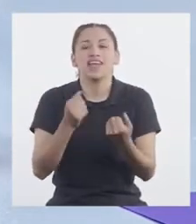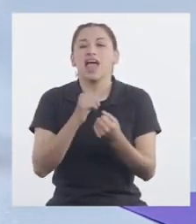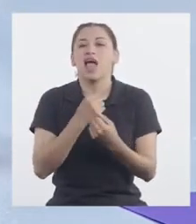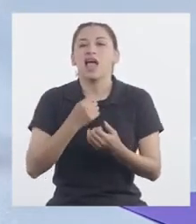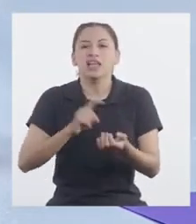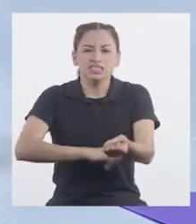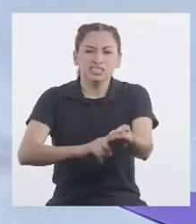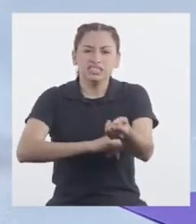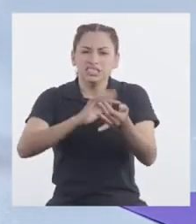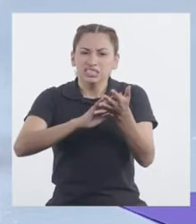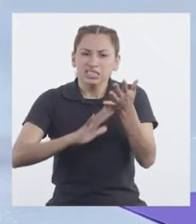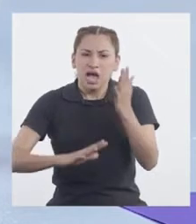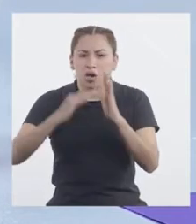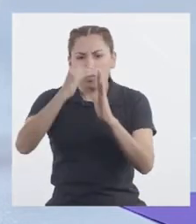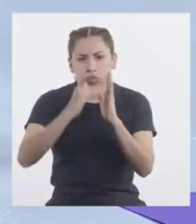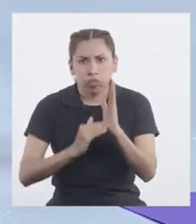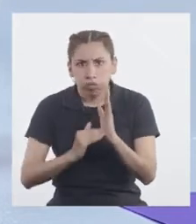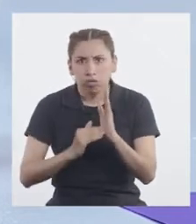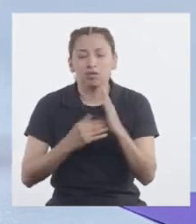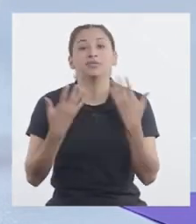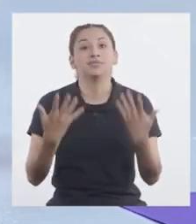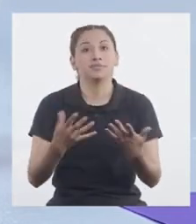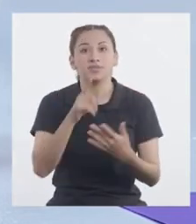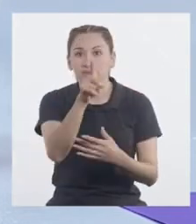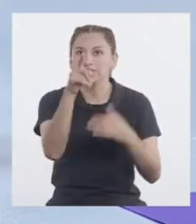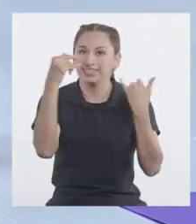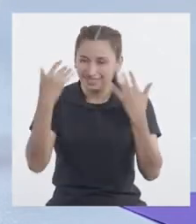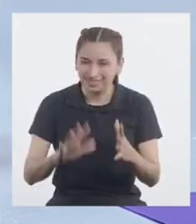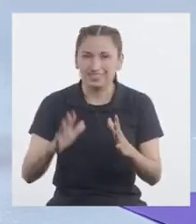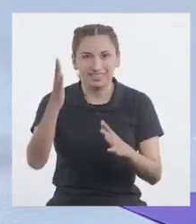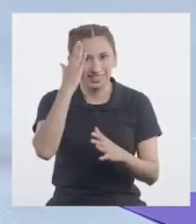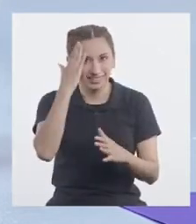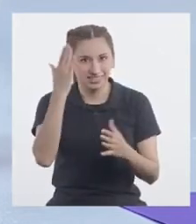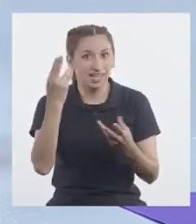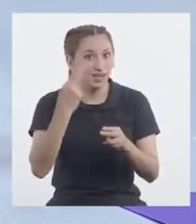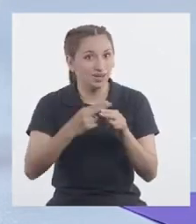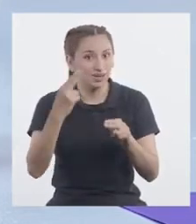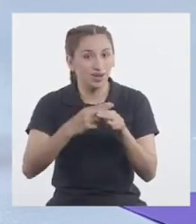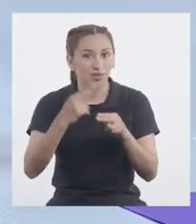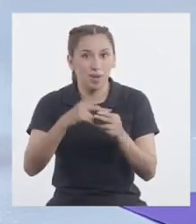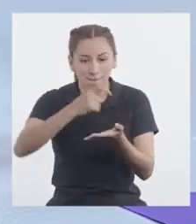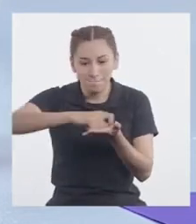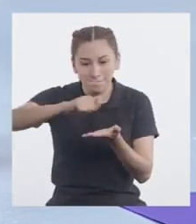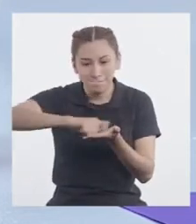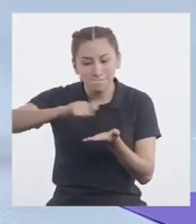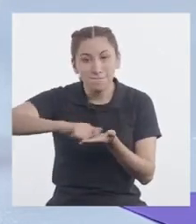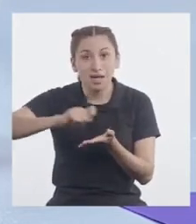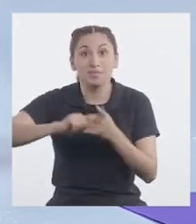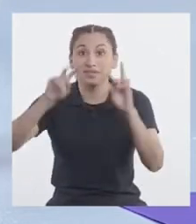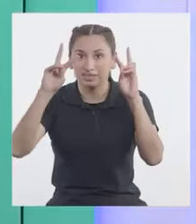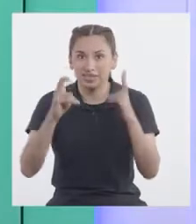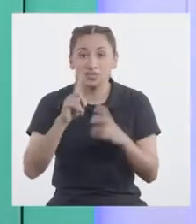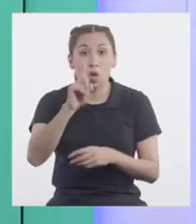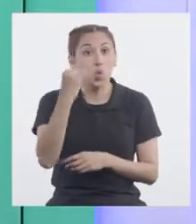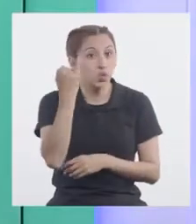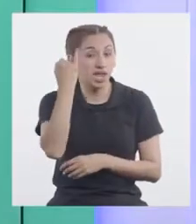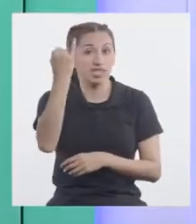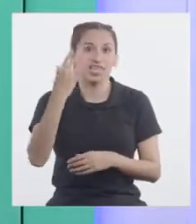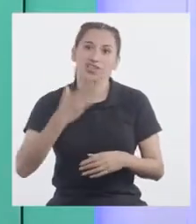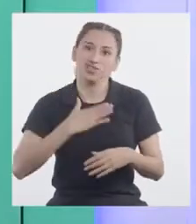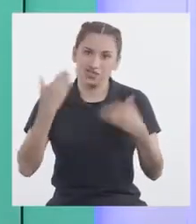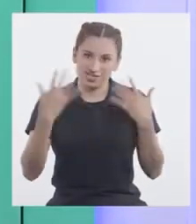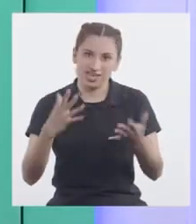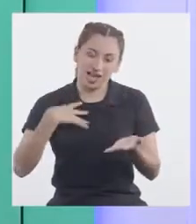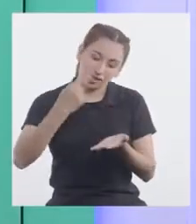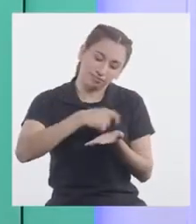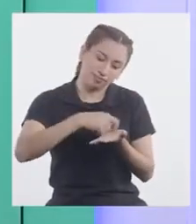estoy seguro que ustedes han tomado muchas notas en papel y en sus mentes sobre el tema. ¿No es cierto? Una de las ideas